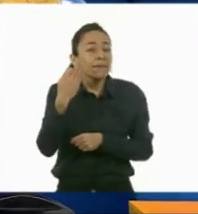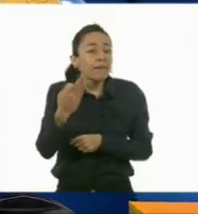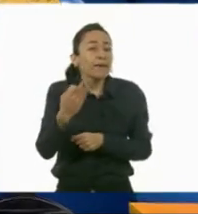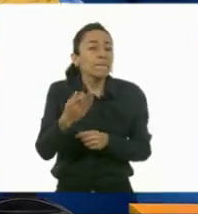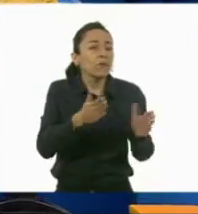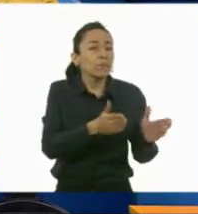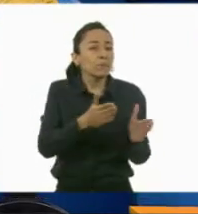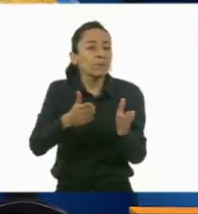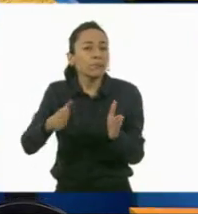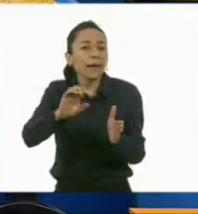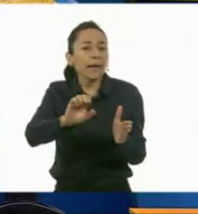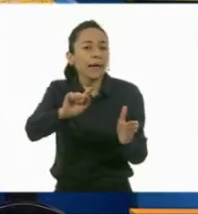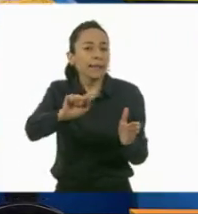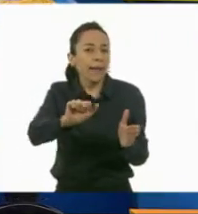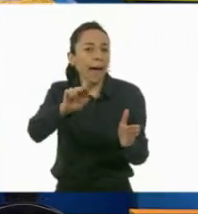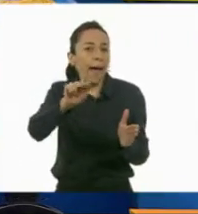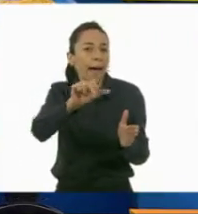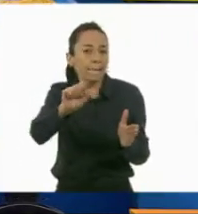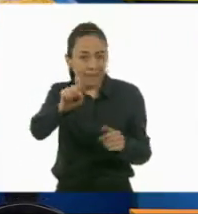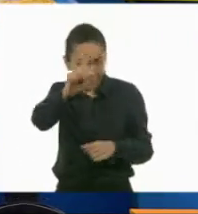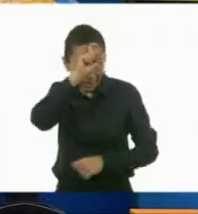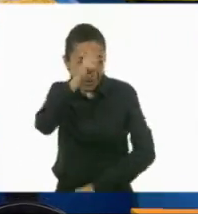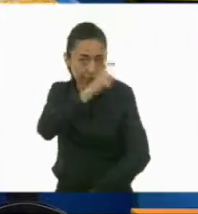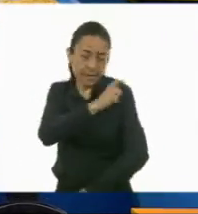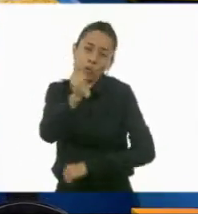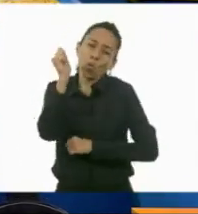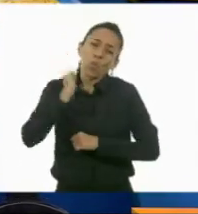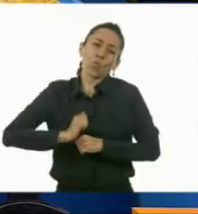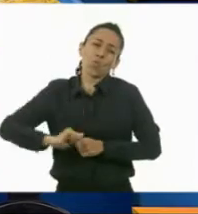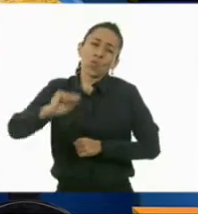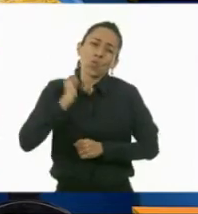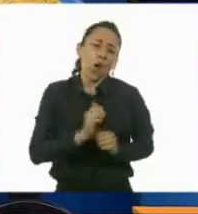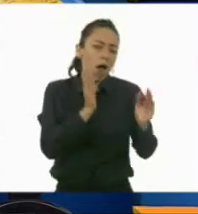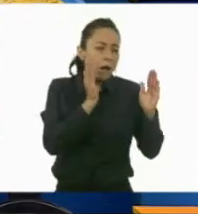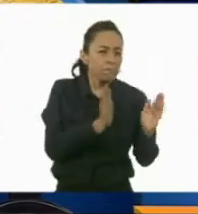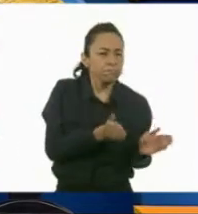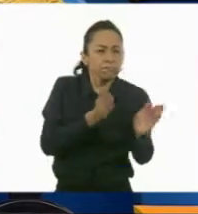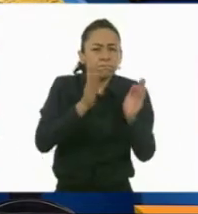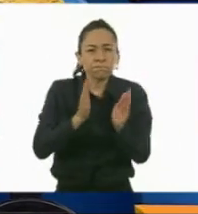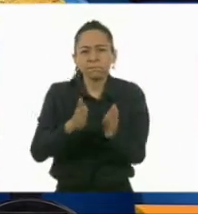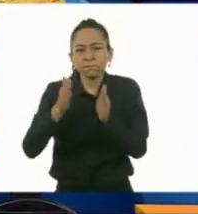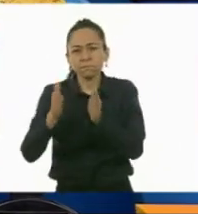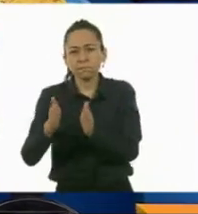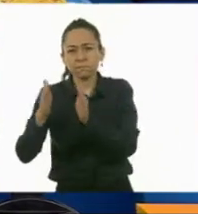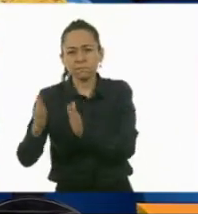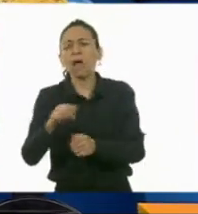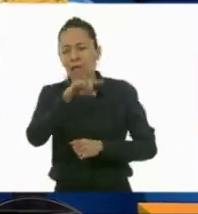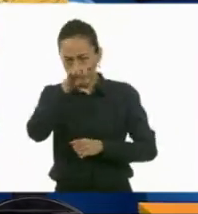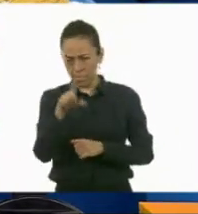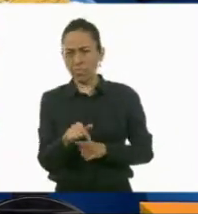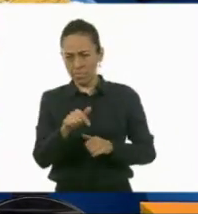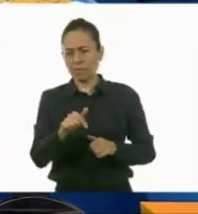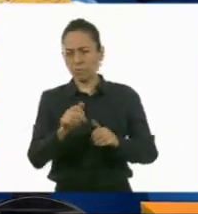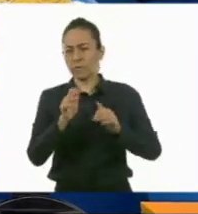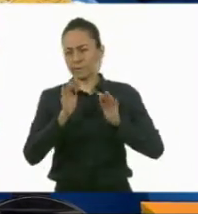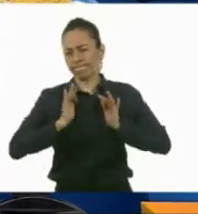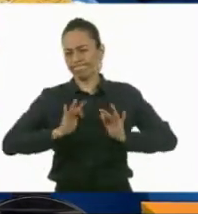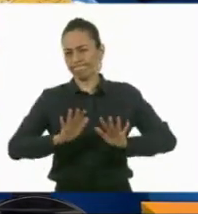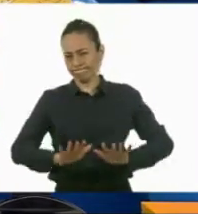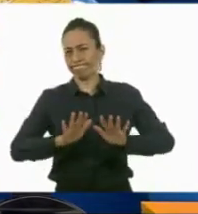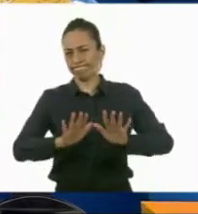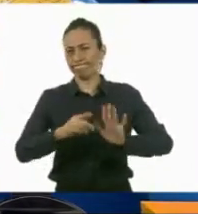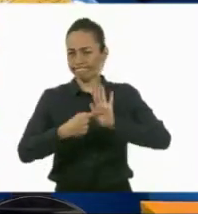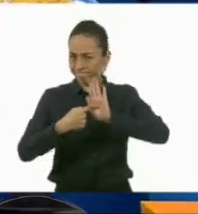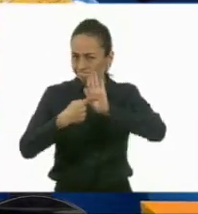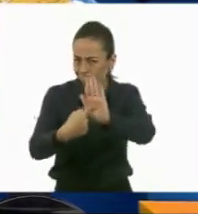del antiguo Egipto, y que vamos a ver poco a poco con detenimiento en las sesiones que van a suceder después,